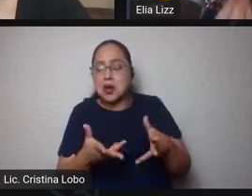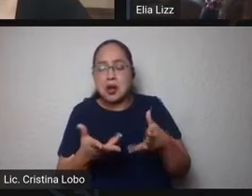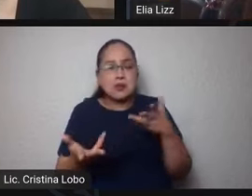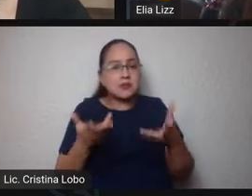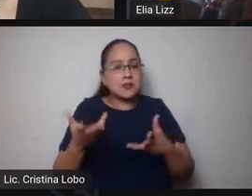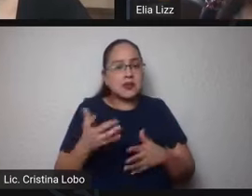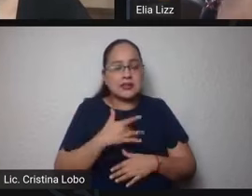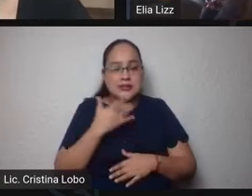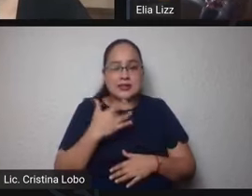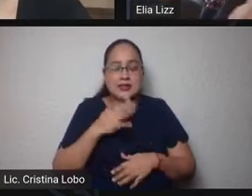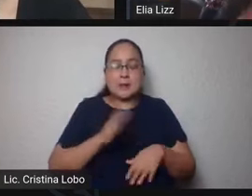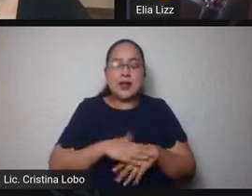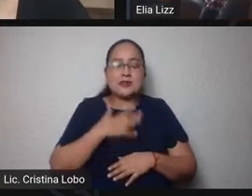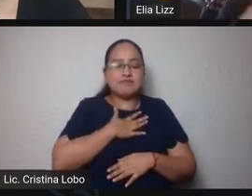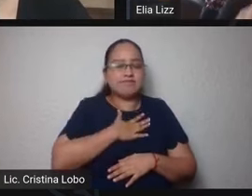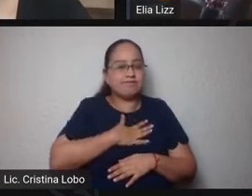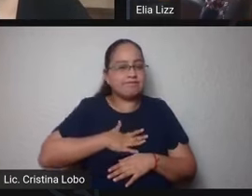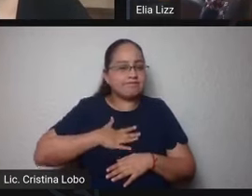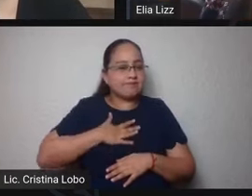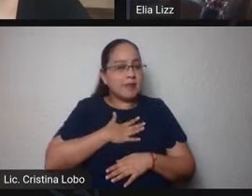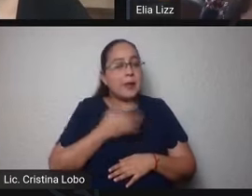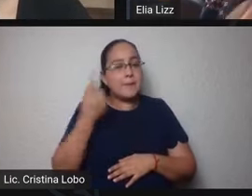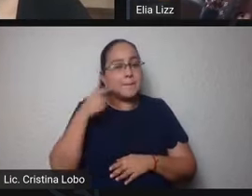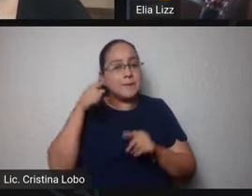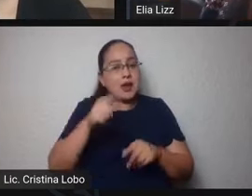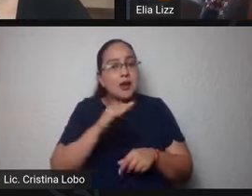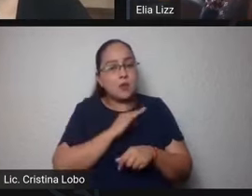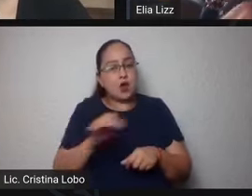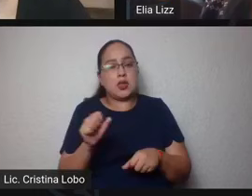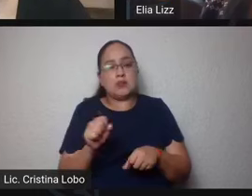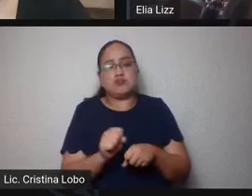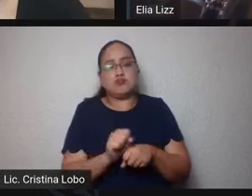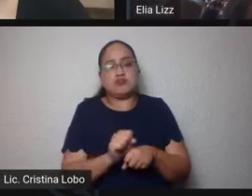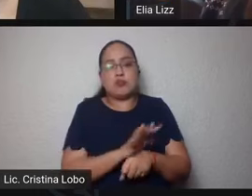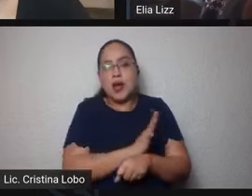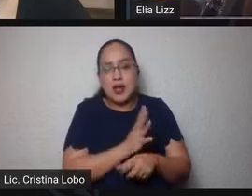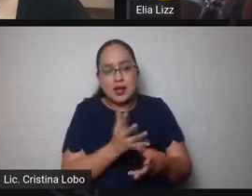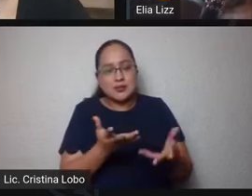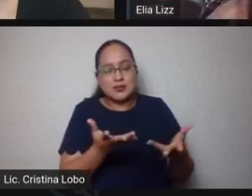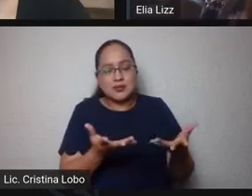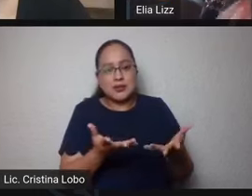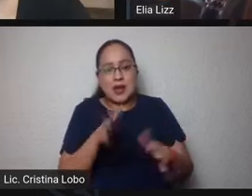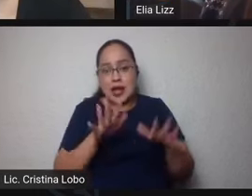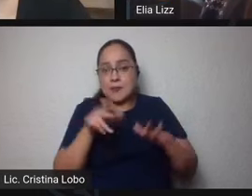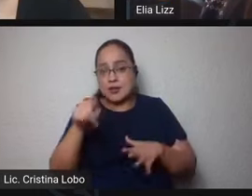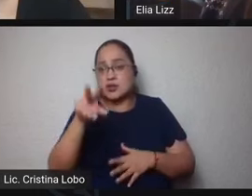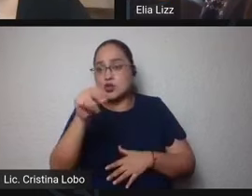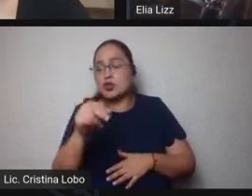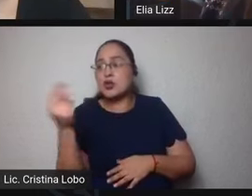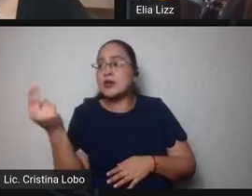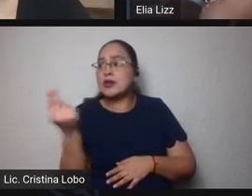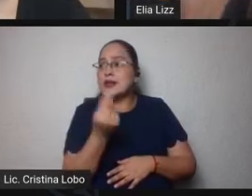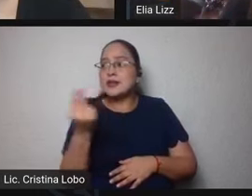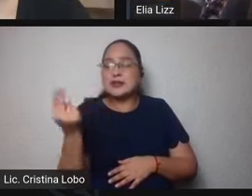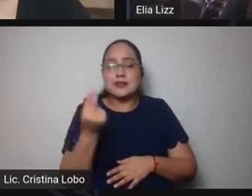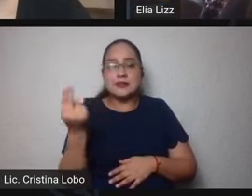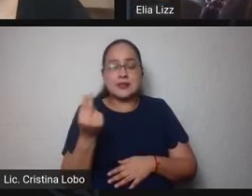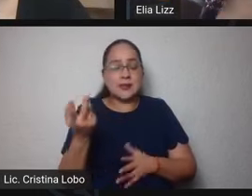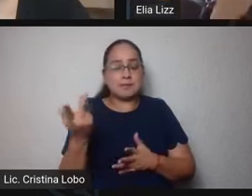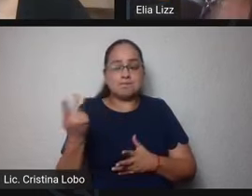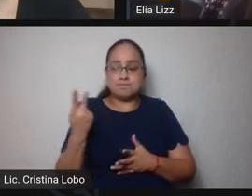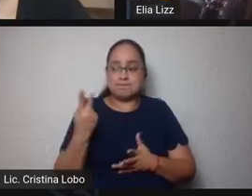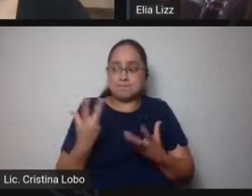de generar ese placer, incluso para llegar al orgasmo, porque en muchas ocasiones no necesitan tocarse tal cual para llegar